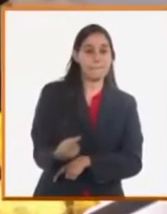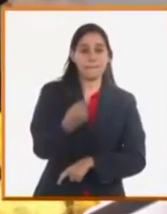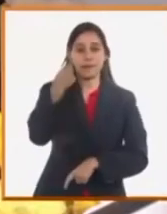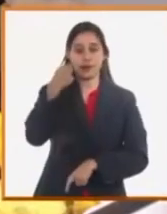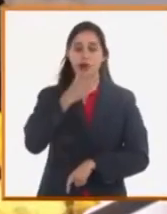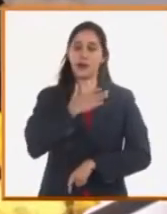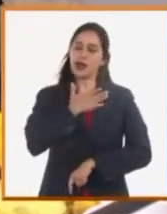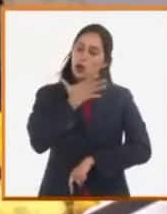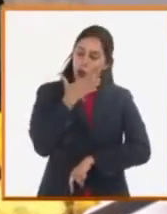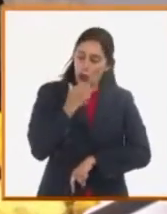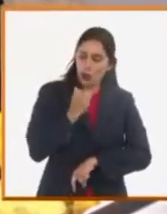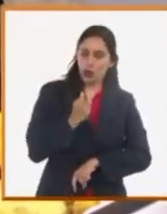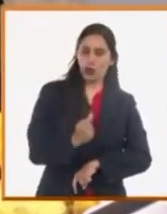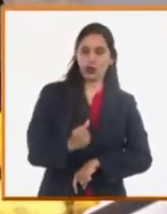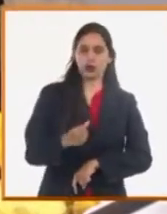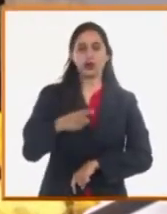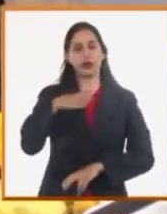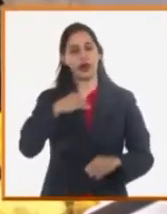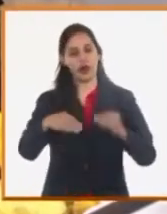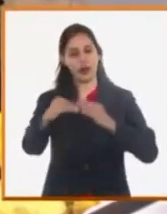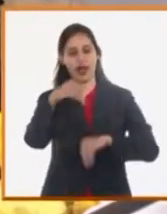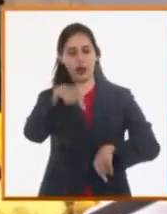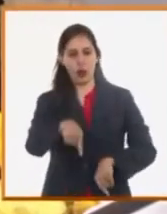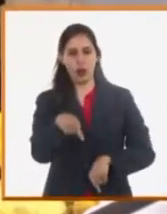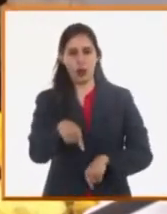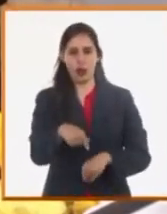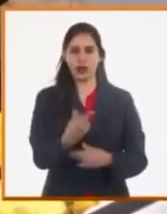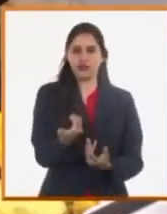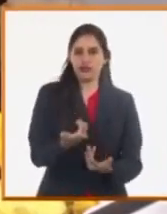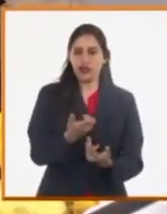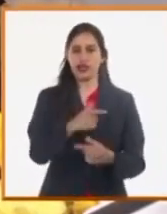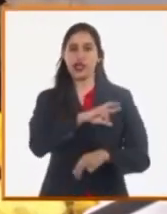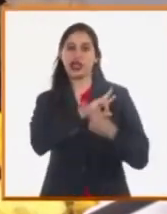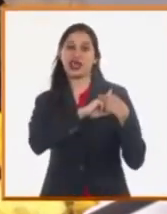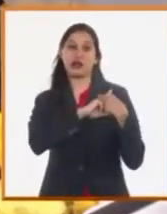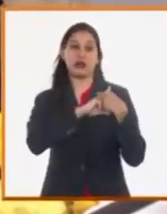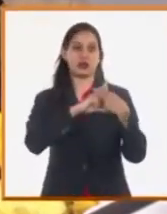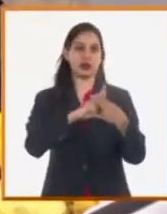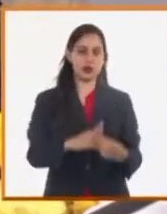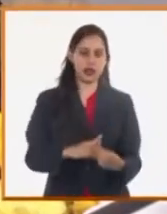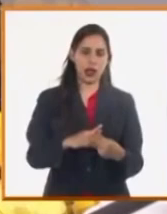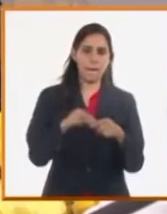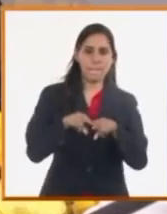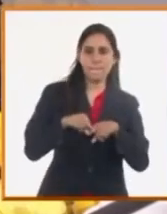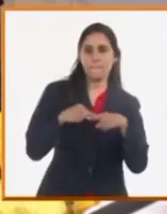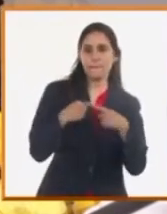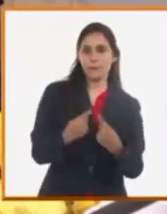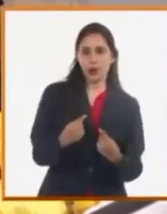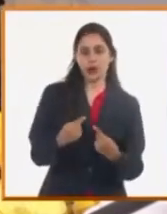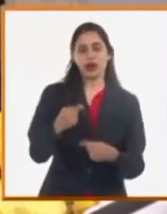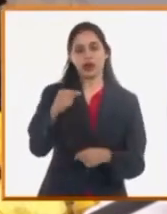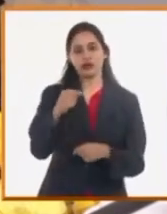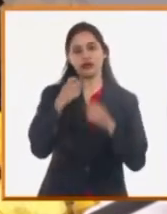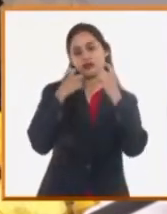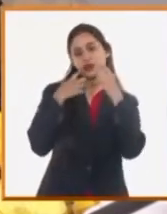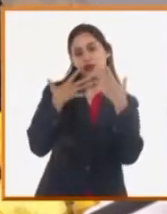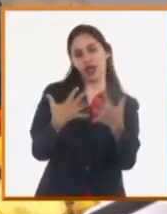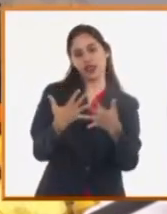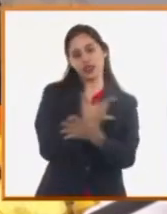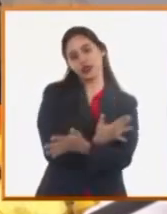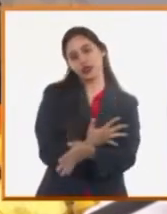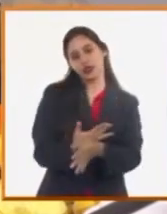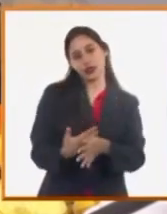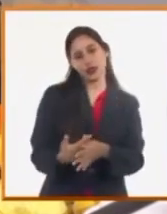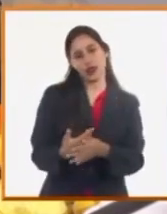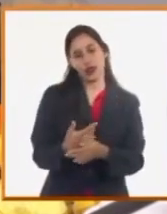me satisface mucho que estemos hablando hoy de compromiso y apunto hoy como un momento de alta sensibilidad para tocar un tema